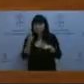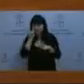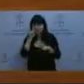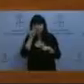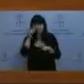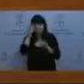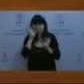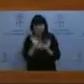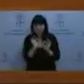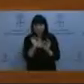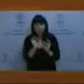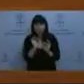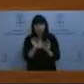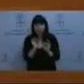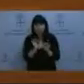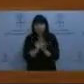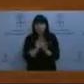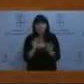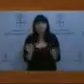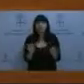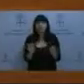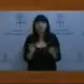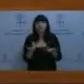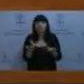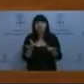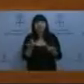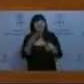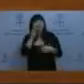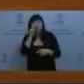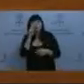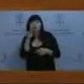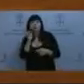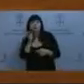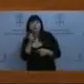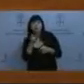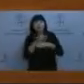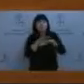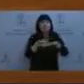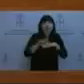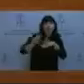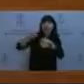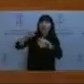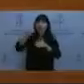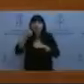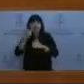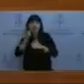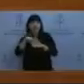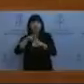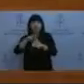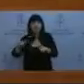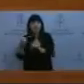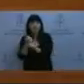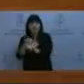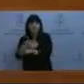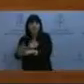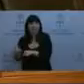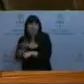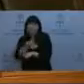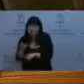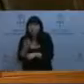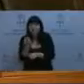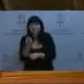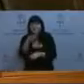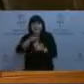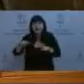nos ha dejado atrás el método fordeano De sol y playa Producción Y si necesitan una excesiva especialización De sus trabajadores La necesita ¿Para qué? Para hacer un producto